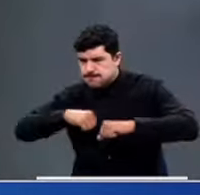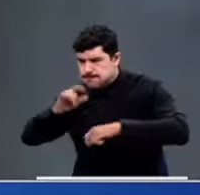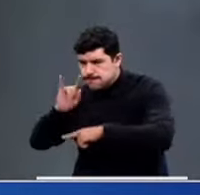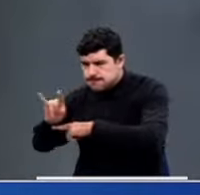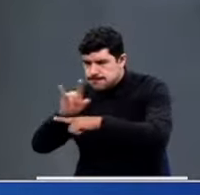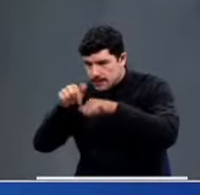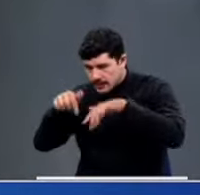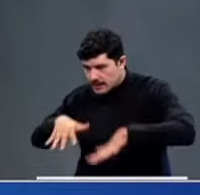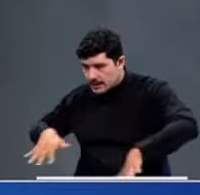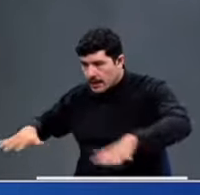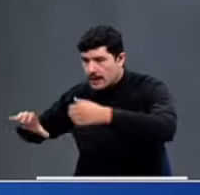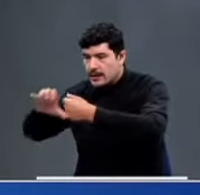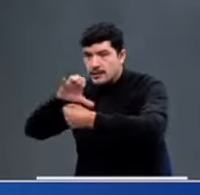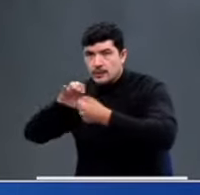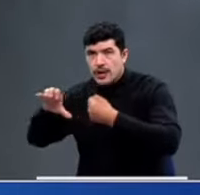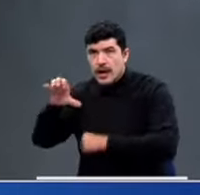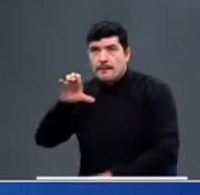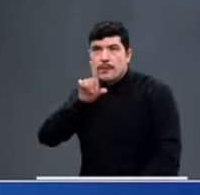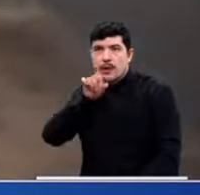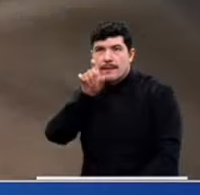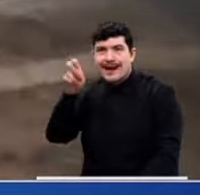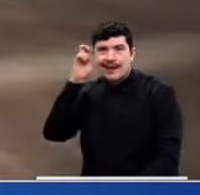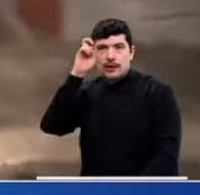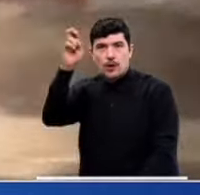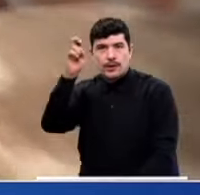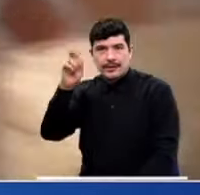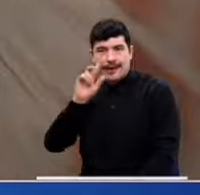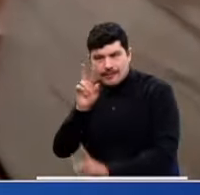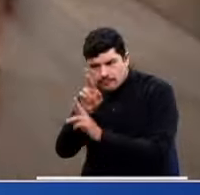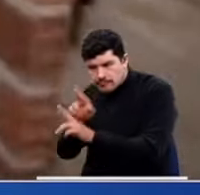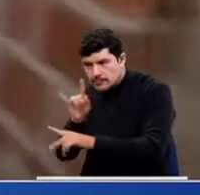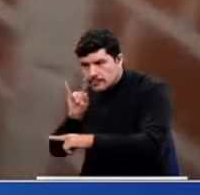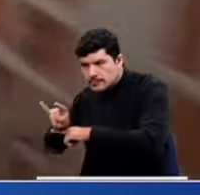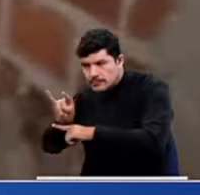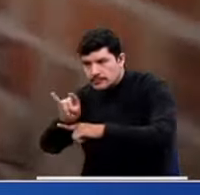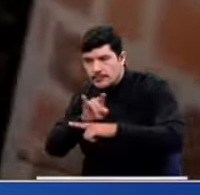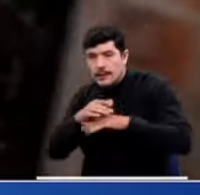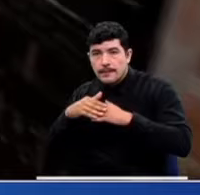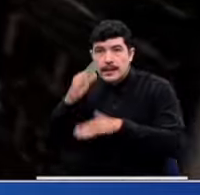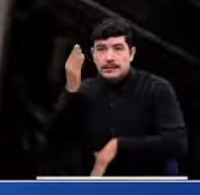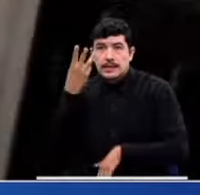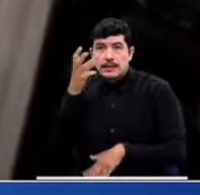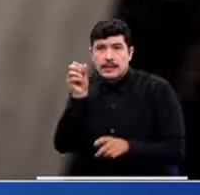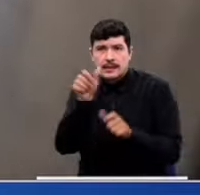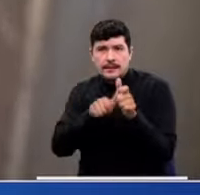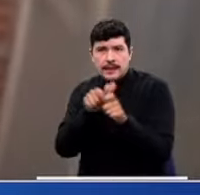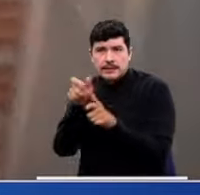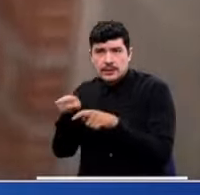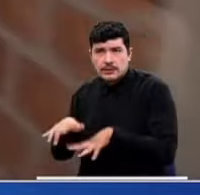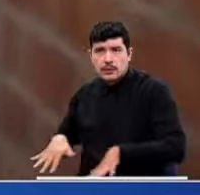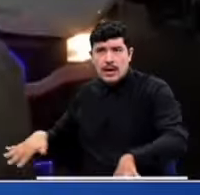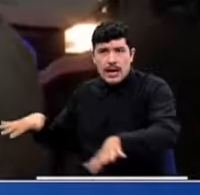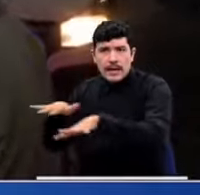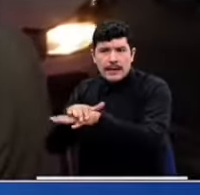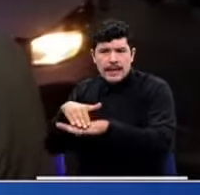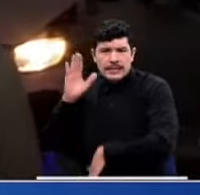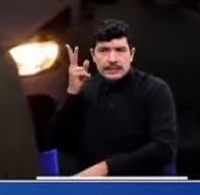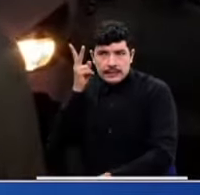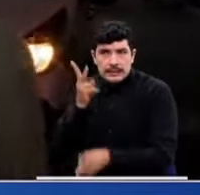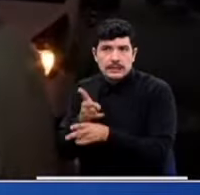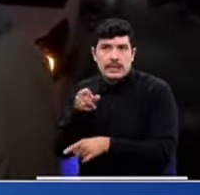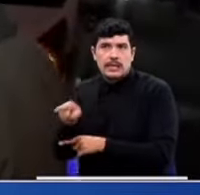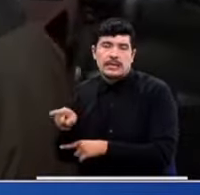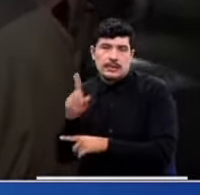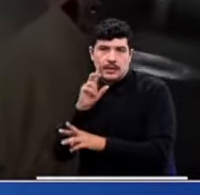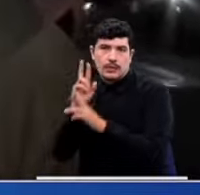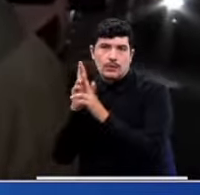de la ciudad de Bucaramanga. Con diferentes operativos y más de 30 uniformados, llegan a los sitios más peligrosos donde las